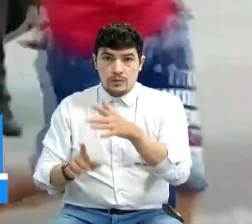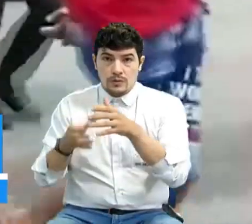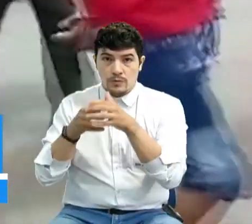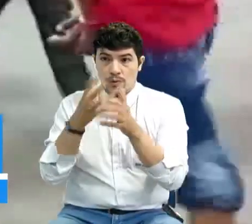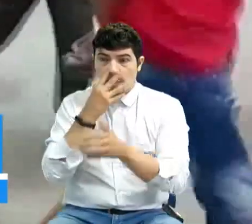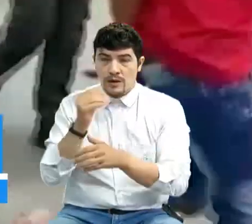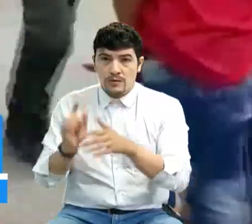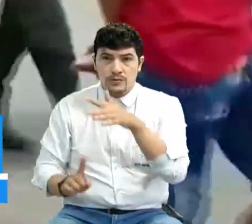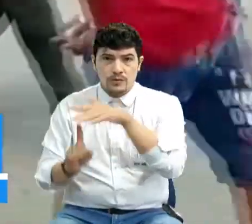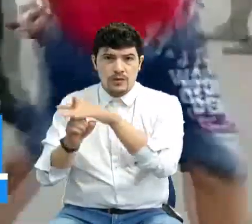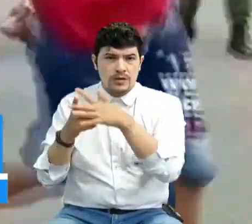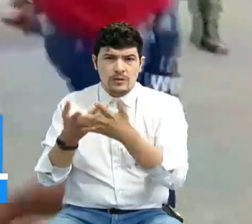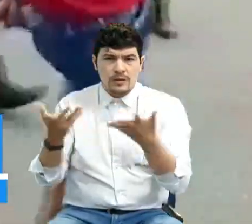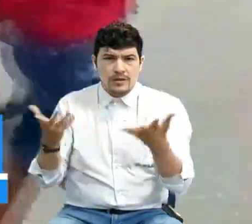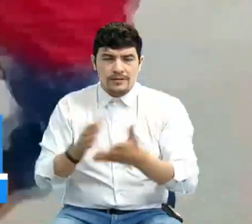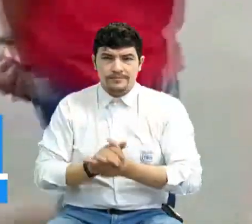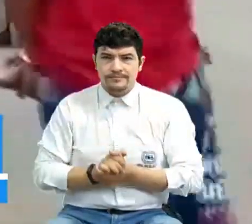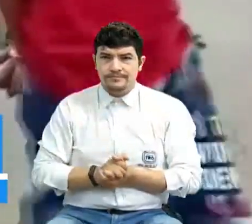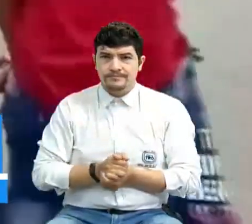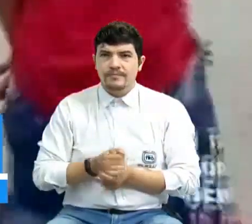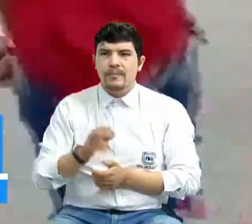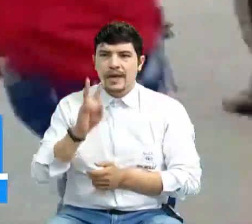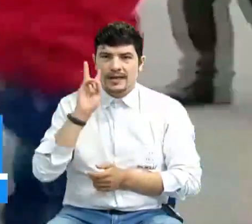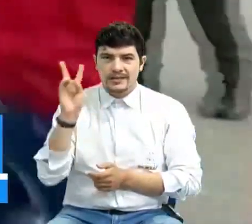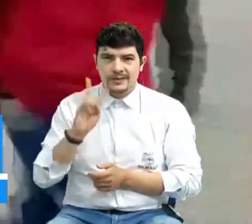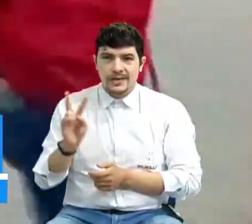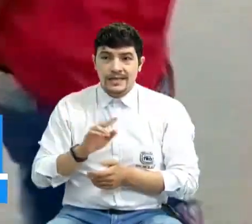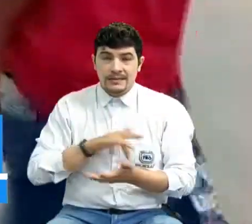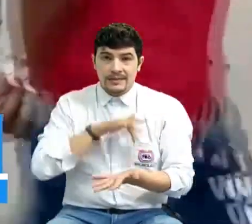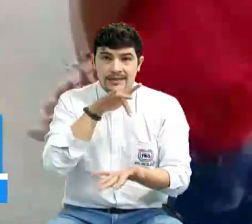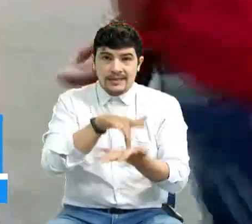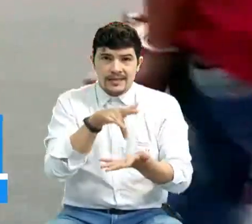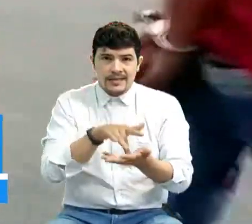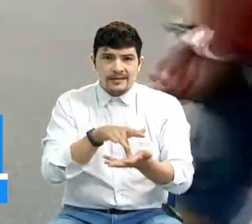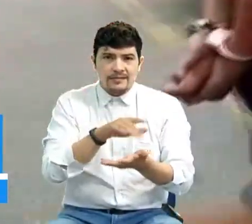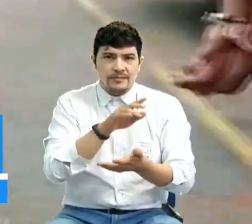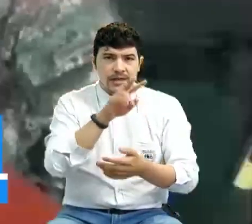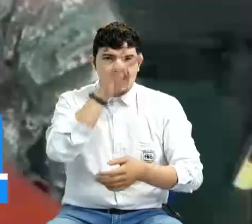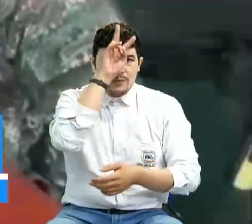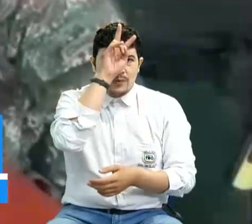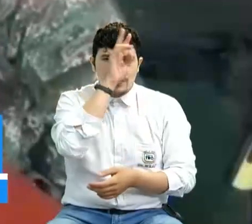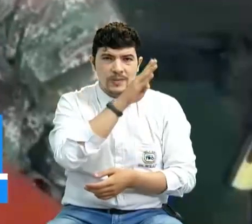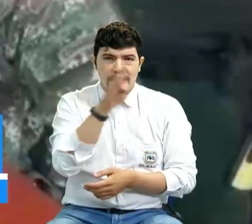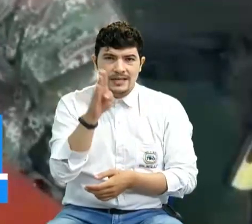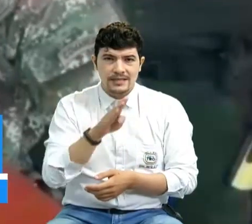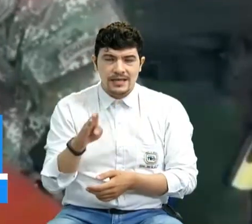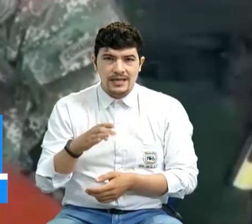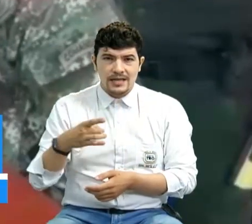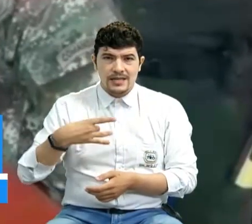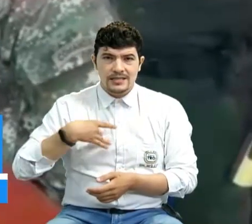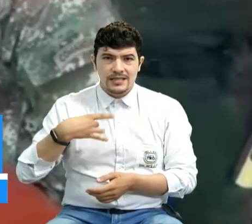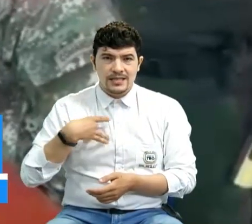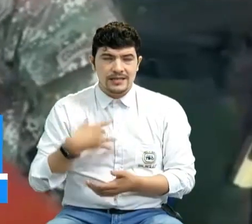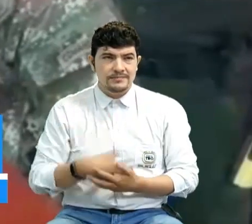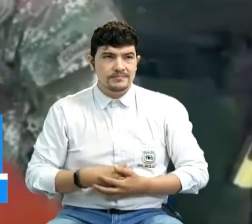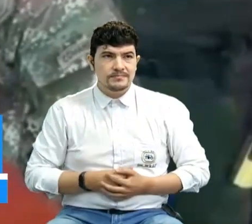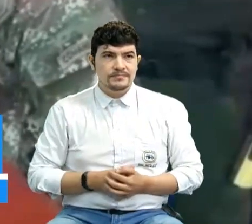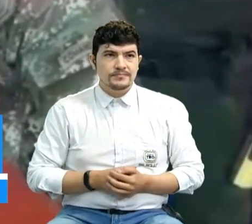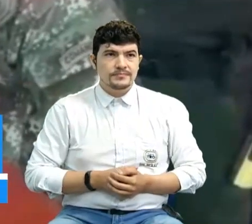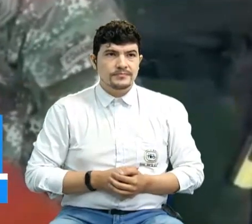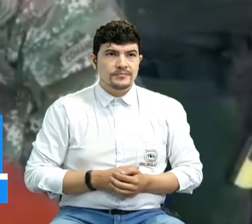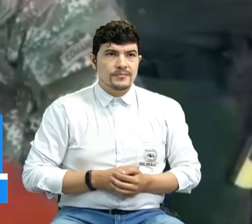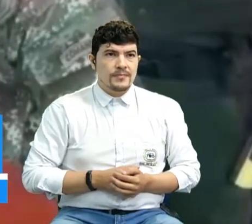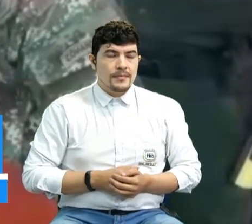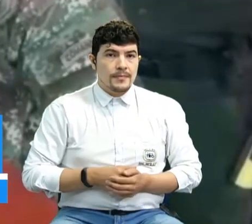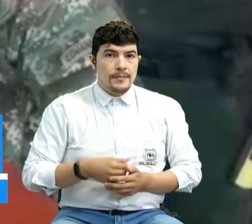Perú, Chile y Colombia. Este trabajo articulado llevó un esfuerzo de más de 2 meses, con el apoyo de la FUDRA